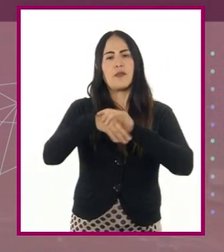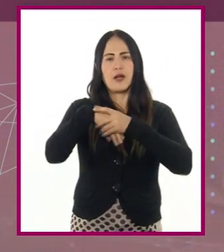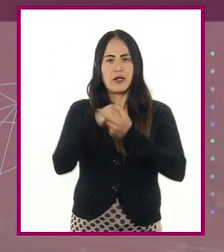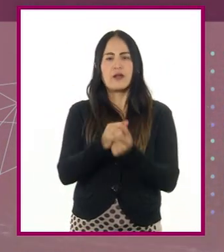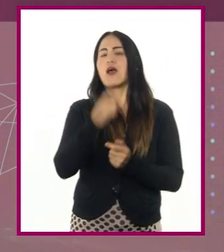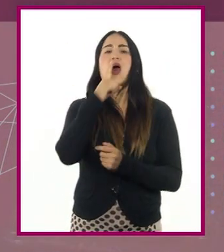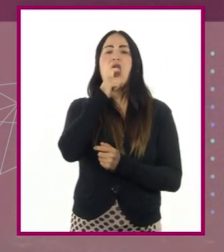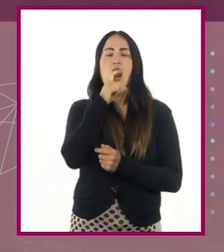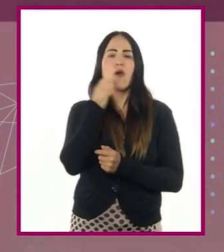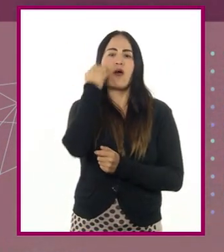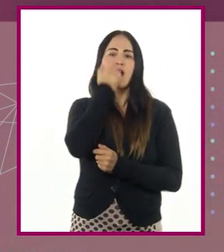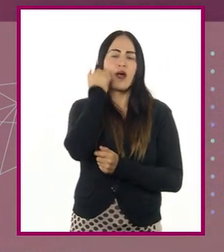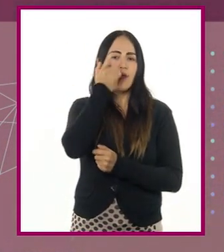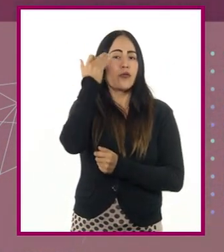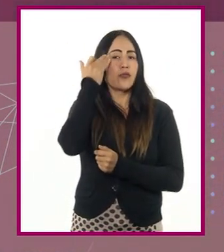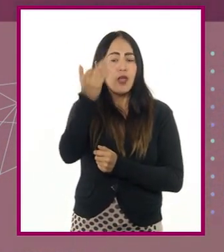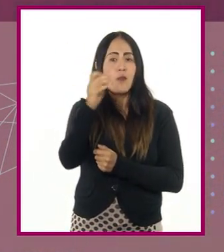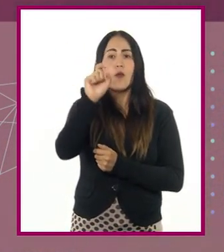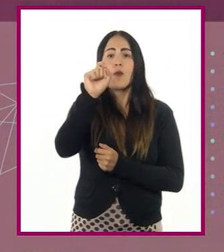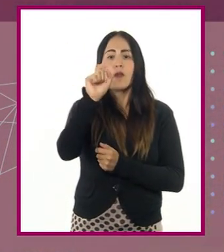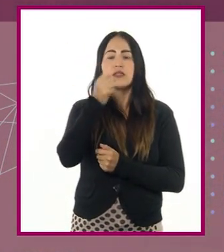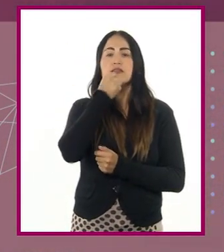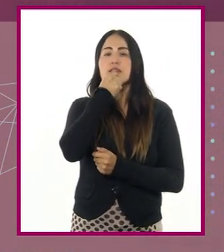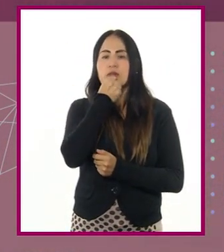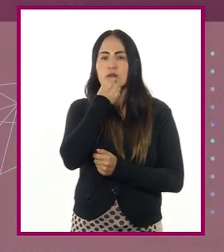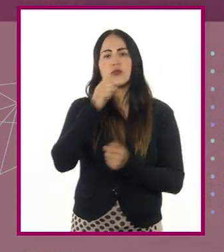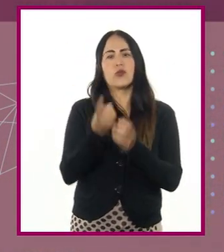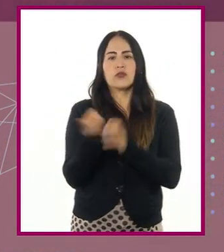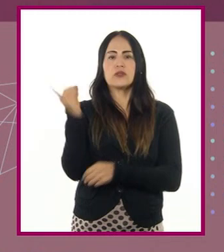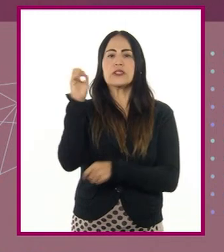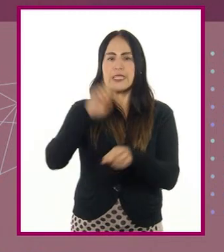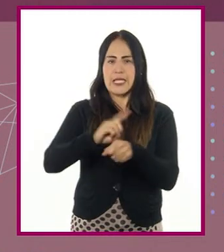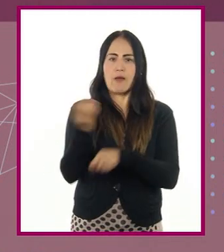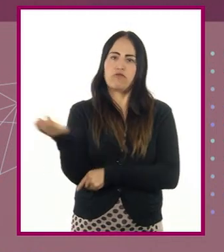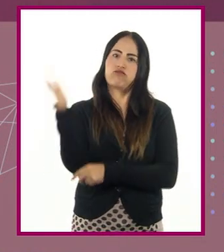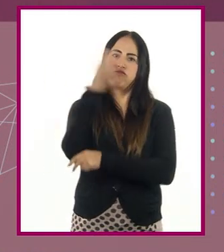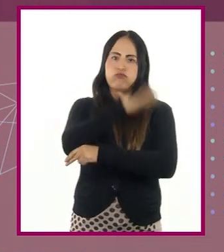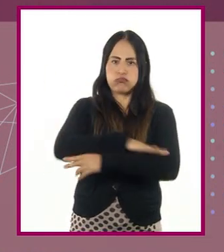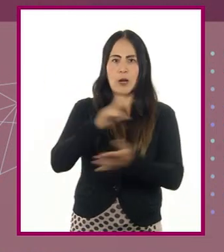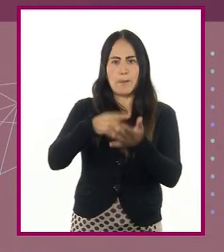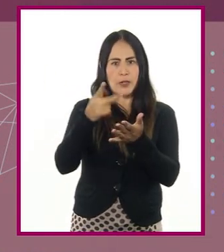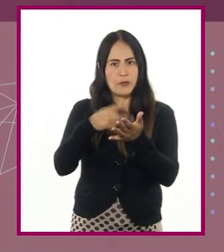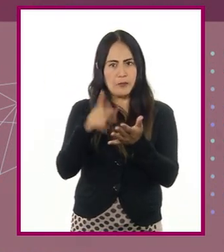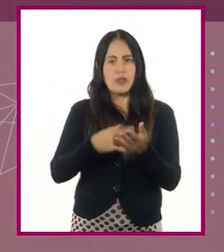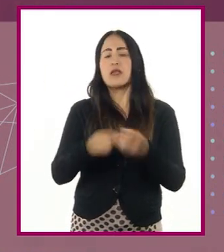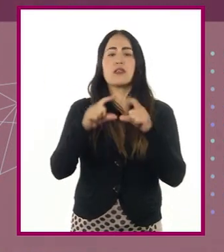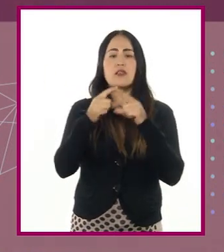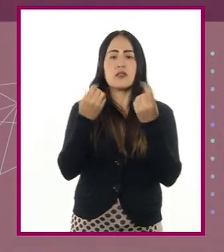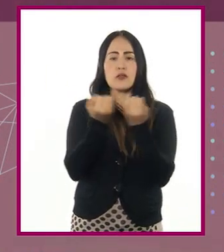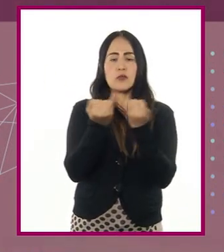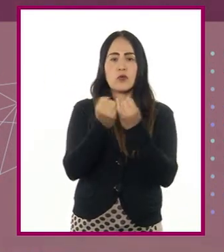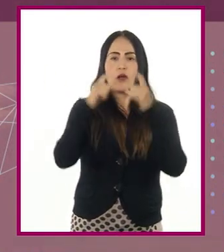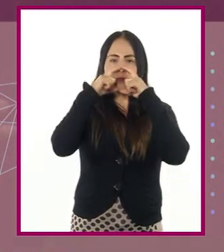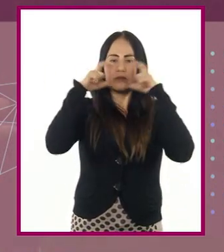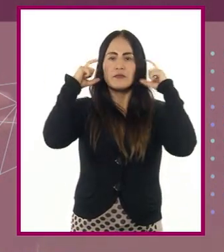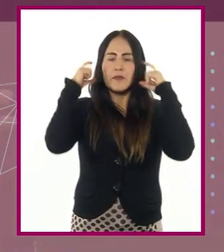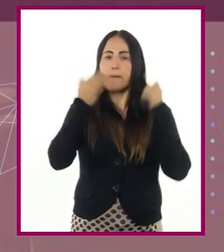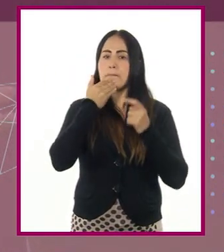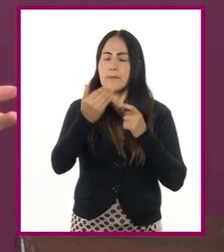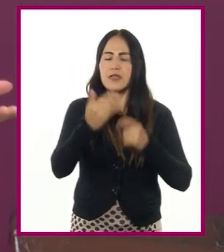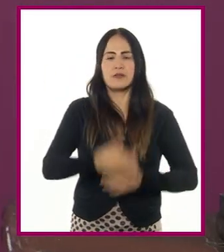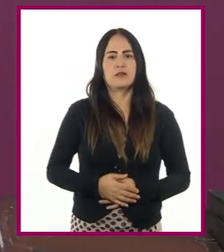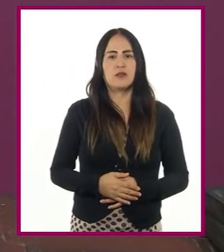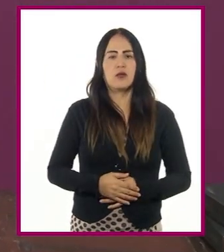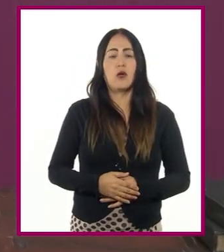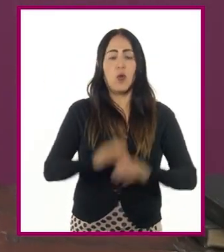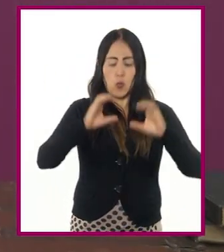agua y jabón durante 20 segundos varias veces al día y usar el cubrebocas de manera correcta. Al cuidarnos